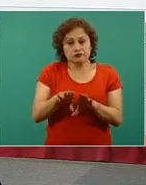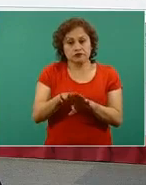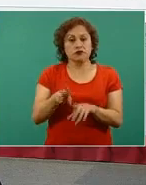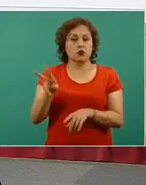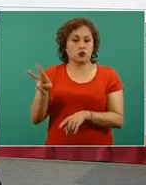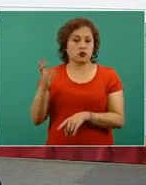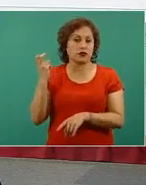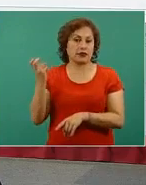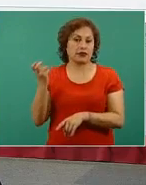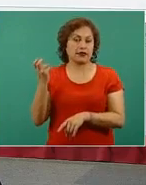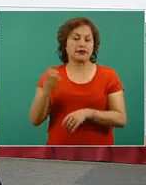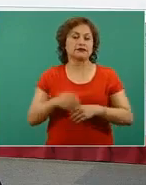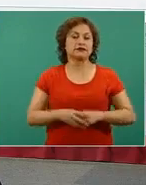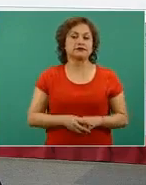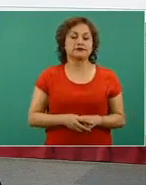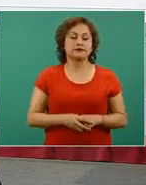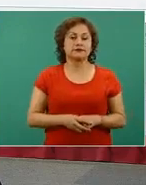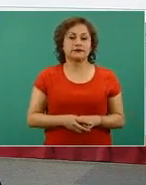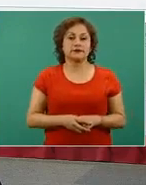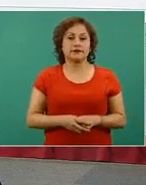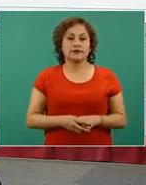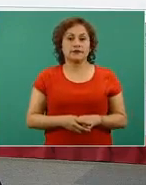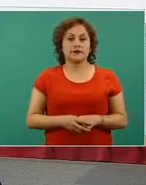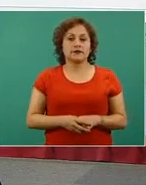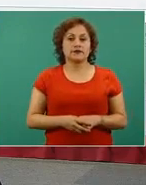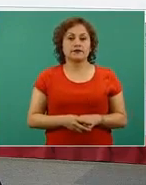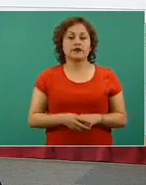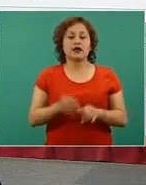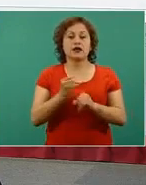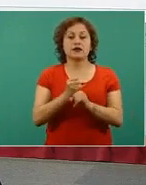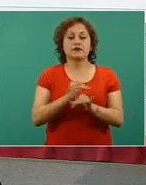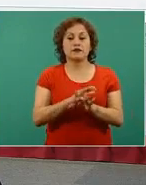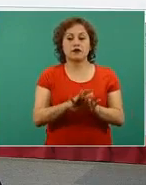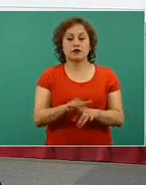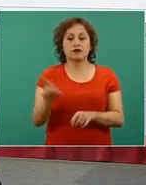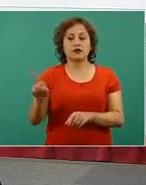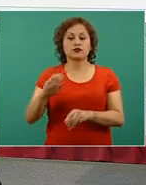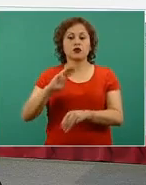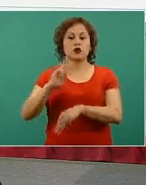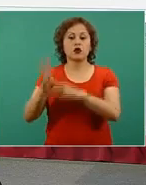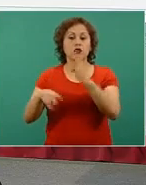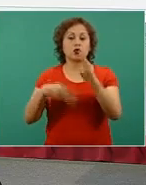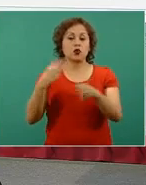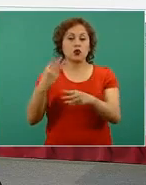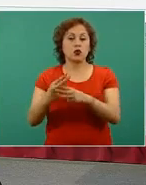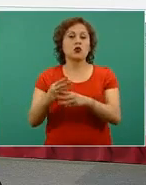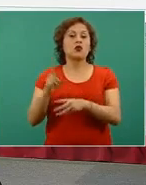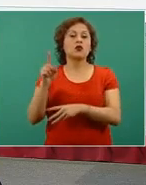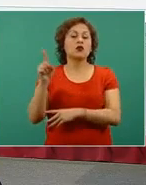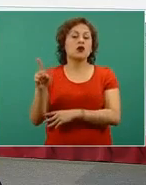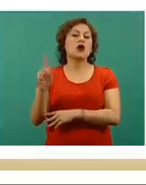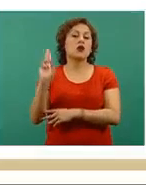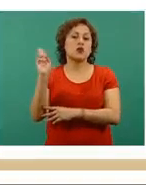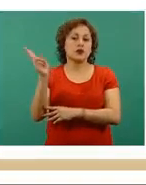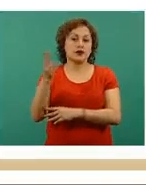fuente, ¿no?, que la obtenemos con información de Our World in Data de la Universidad de Oxford.